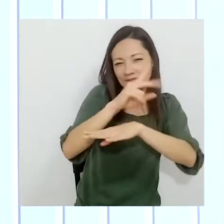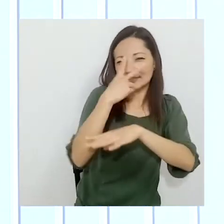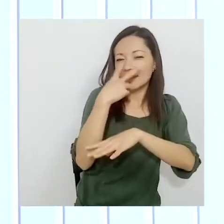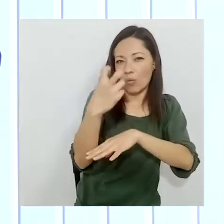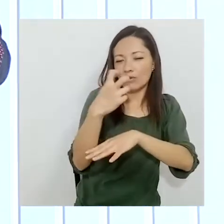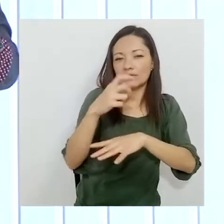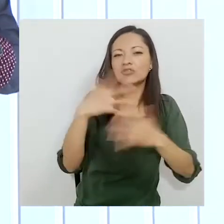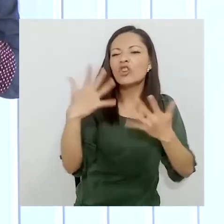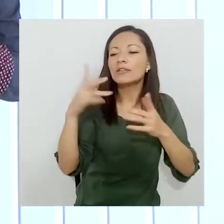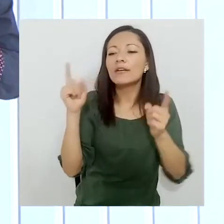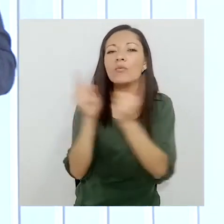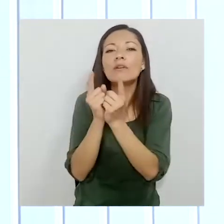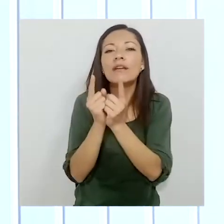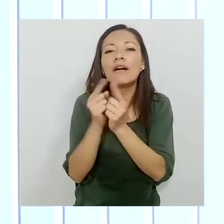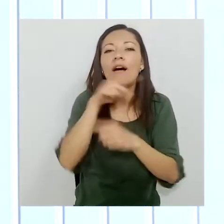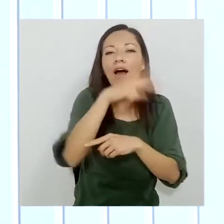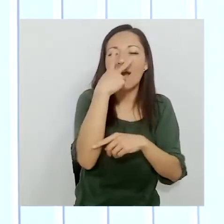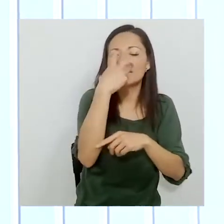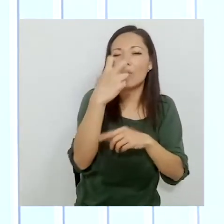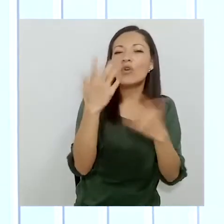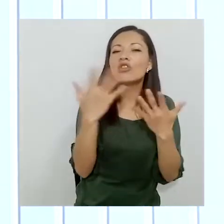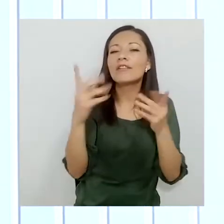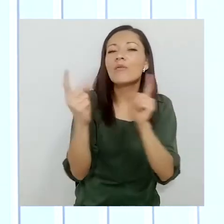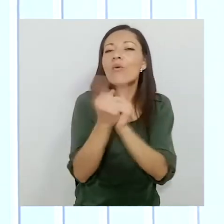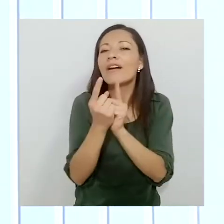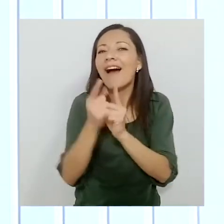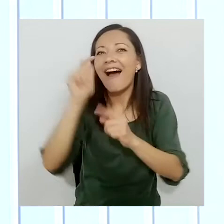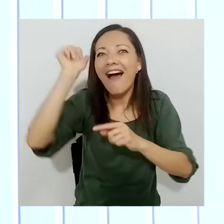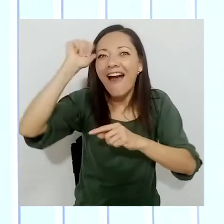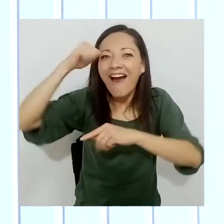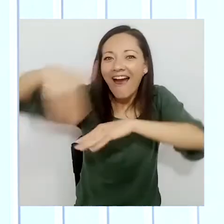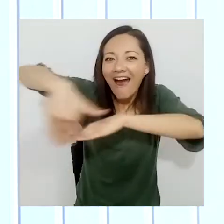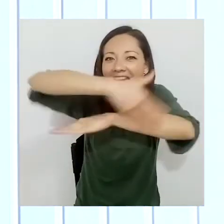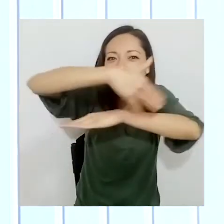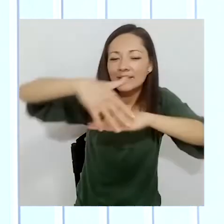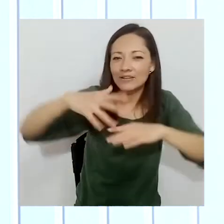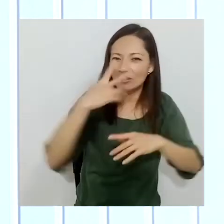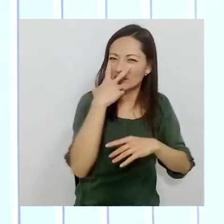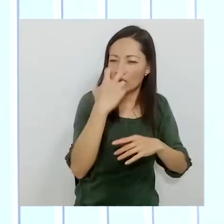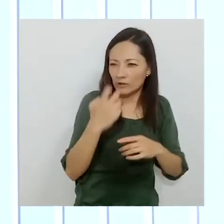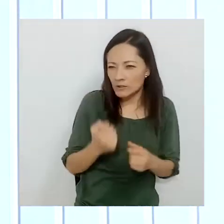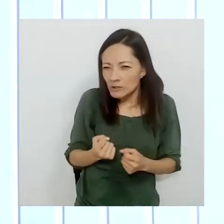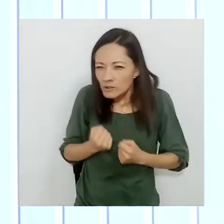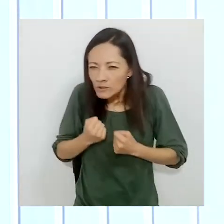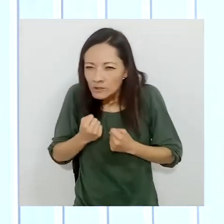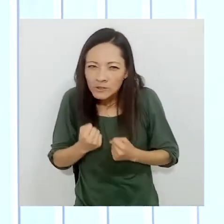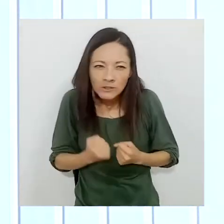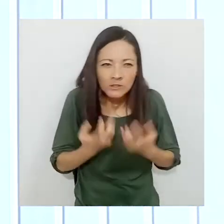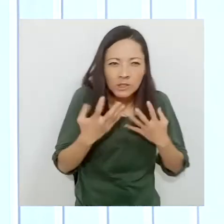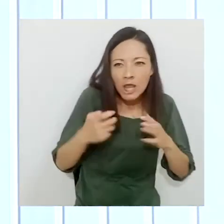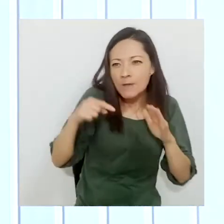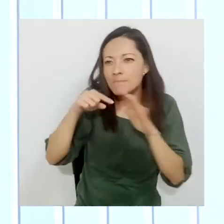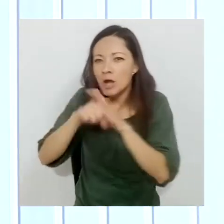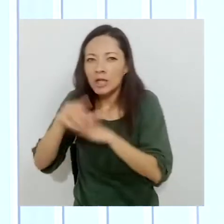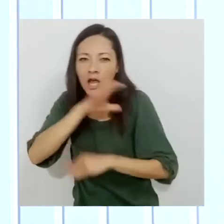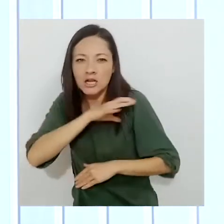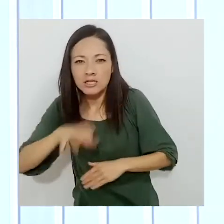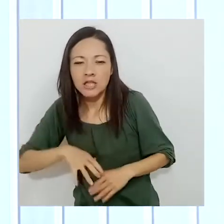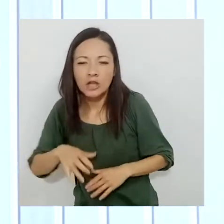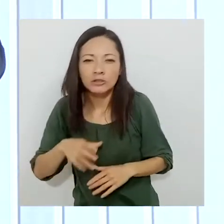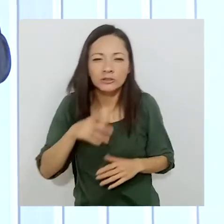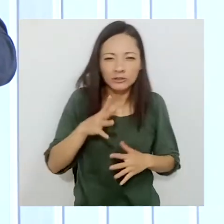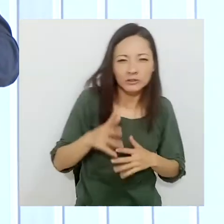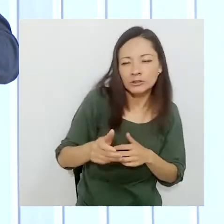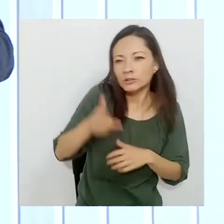encontró? Cuando iba respirando amenazas contra la iglesia, en el camino, Jesús